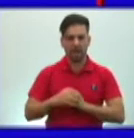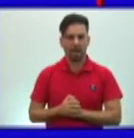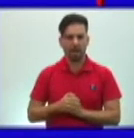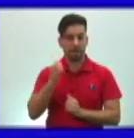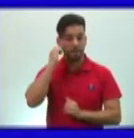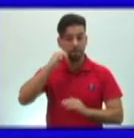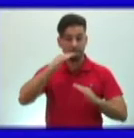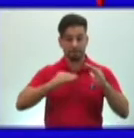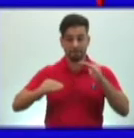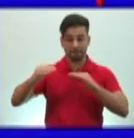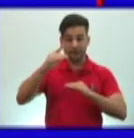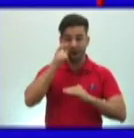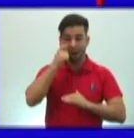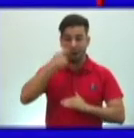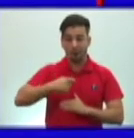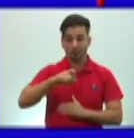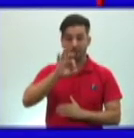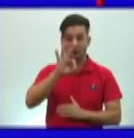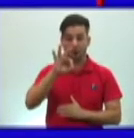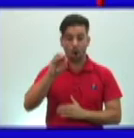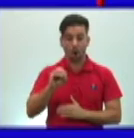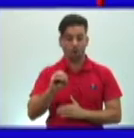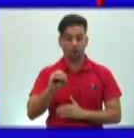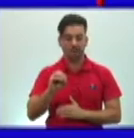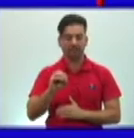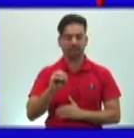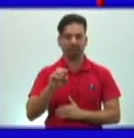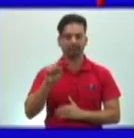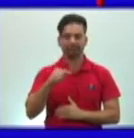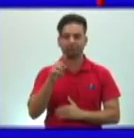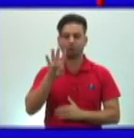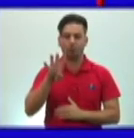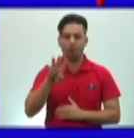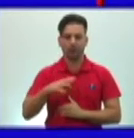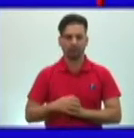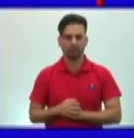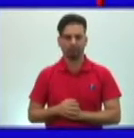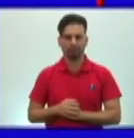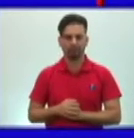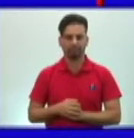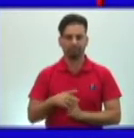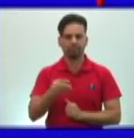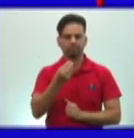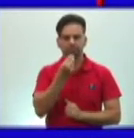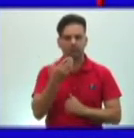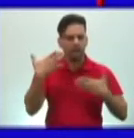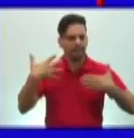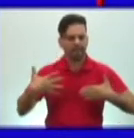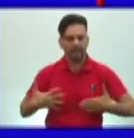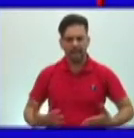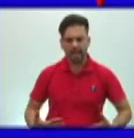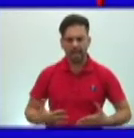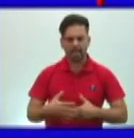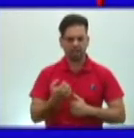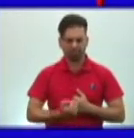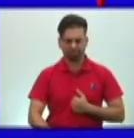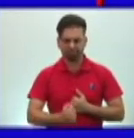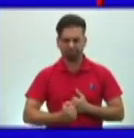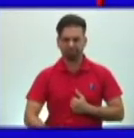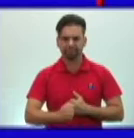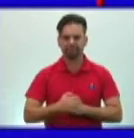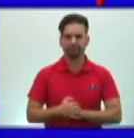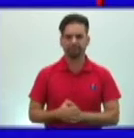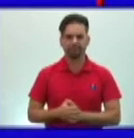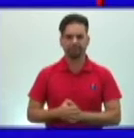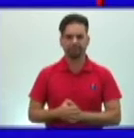hombres. E inclusive tienen plenos derechos sexuales y reproductivos, derechos al aborto. Y observen